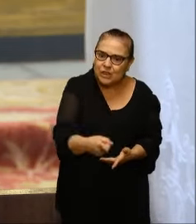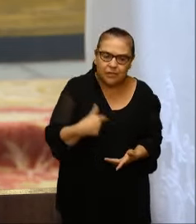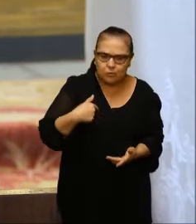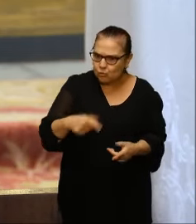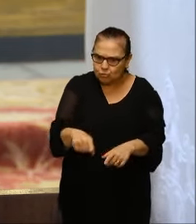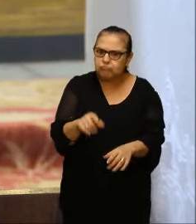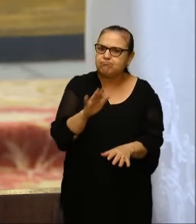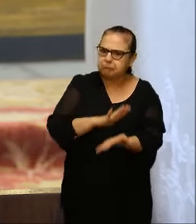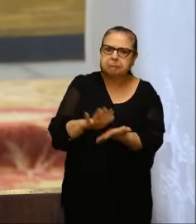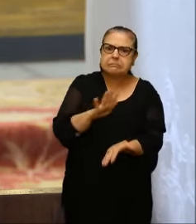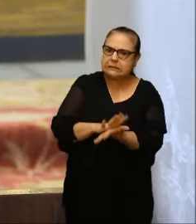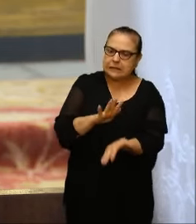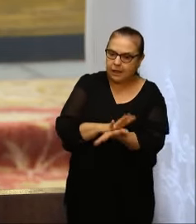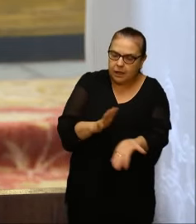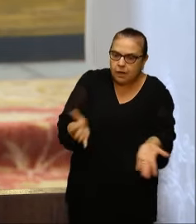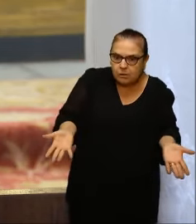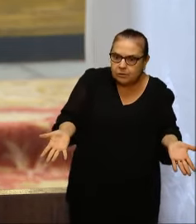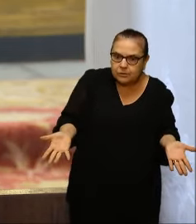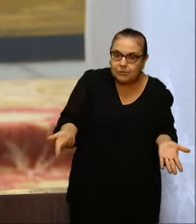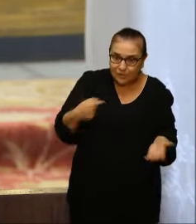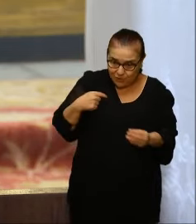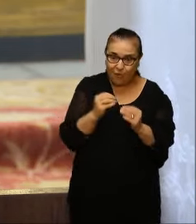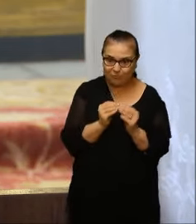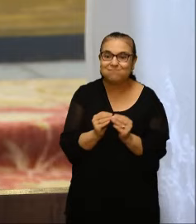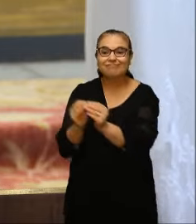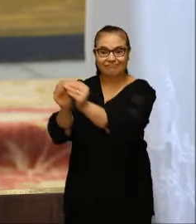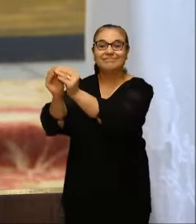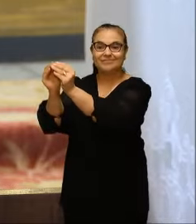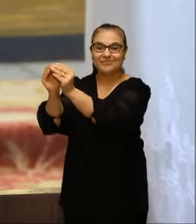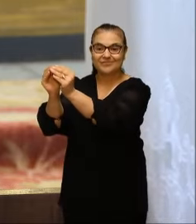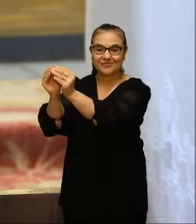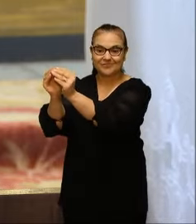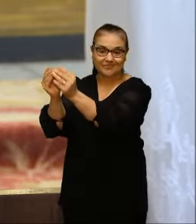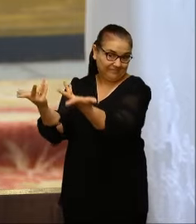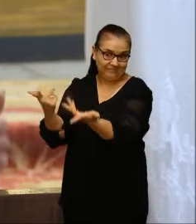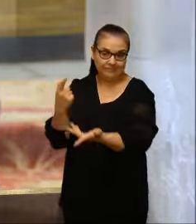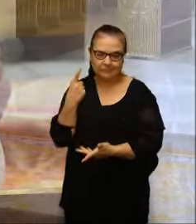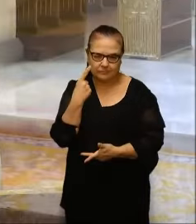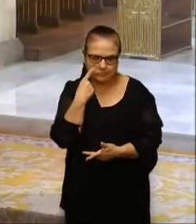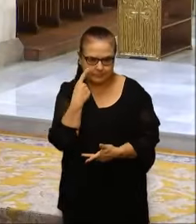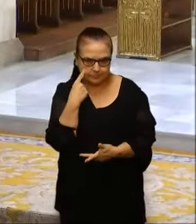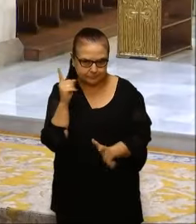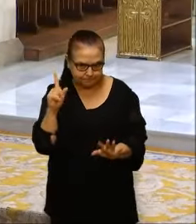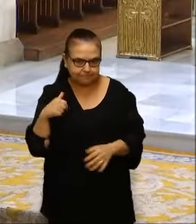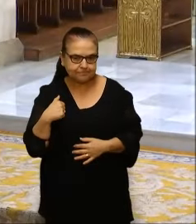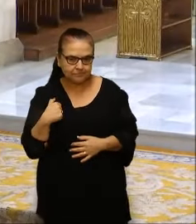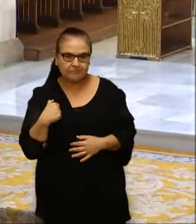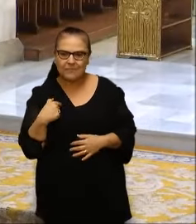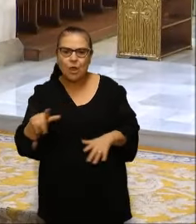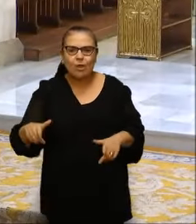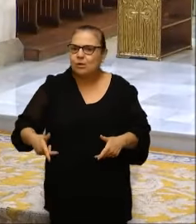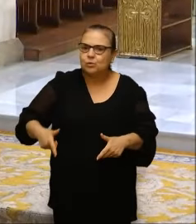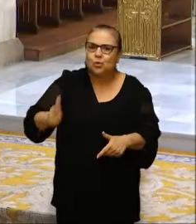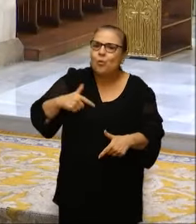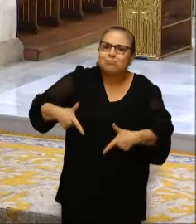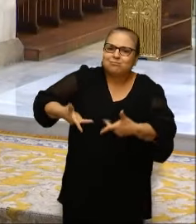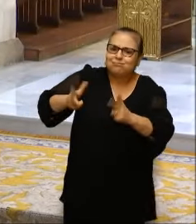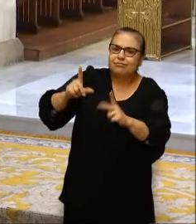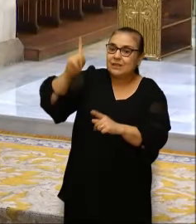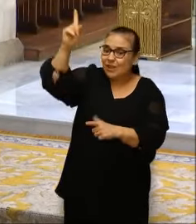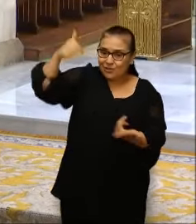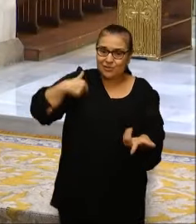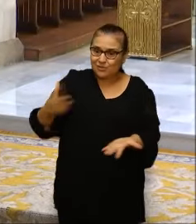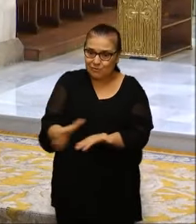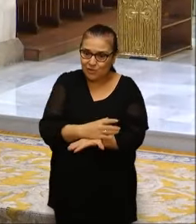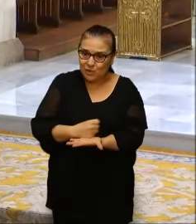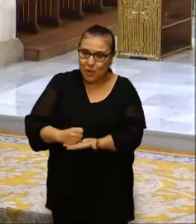te preocupes. Que yo estoy contigo. Ojo, no quiere decir eso que se lo tenga que dejar todo a Dios. No, pero